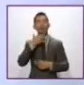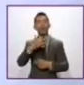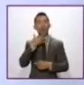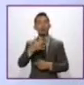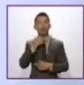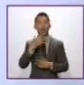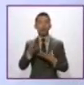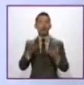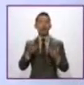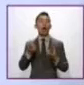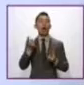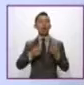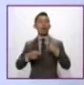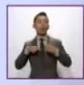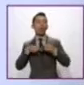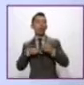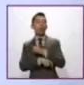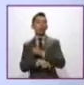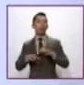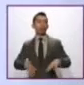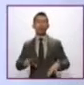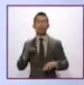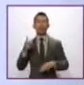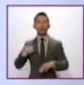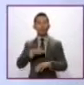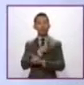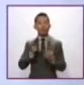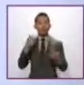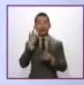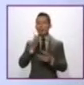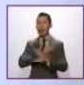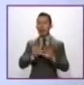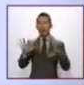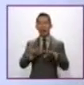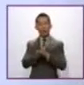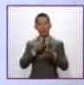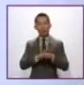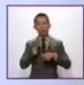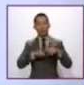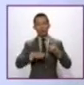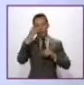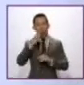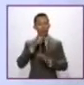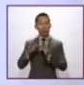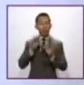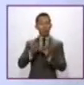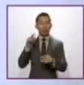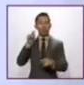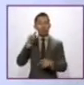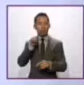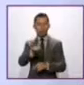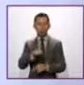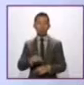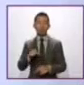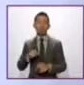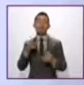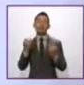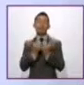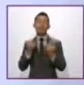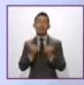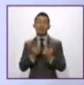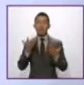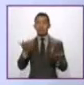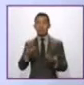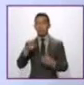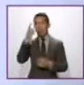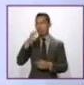a moches. Nosotros queremos cambiar absolutamente todo esto para cumplir contigo. Y lo que queremos hacer, además, para acabar con toda